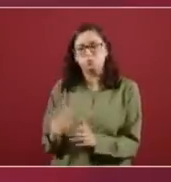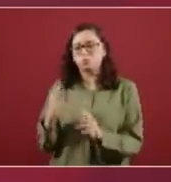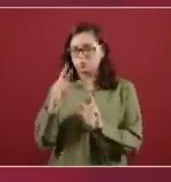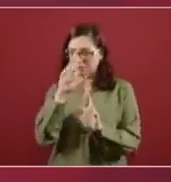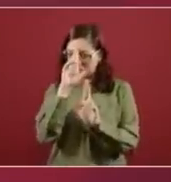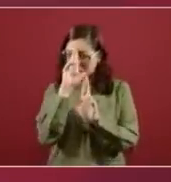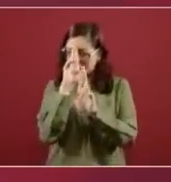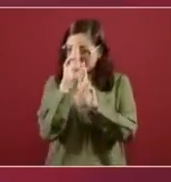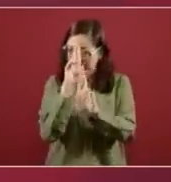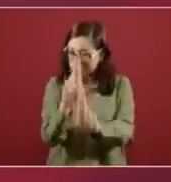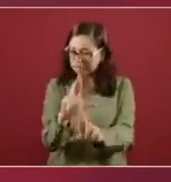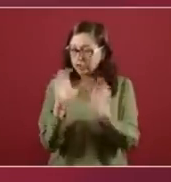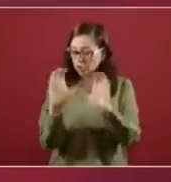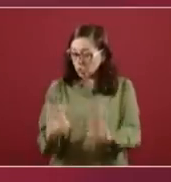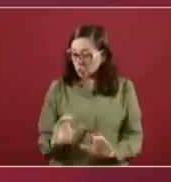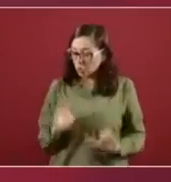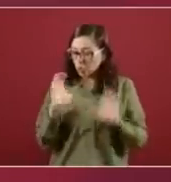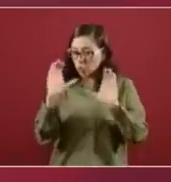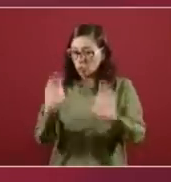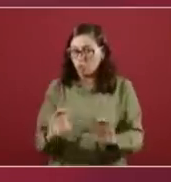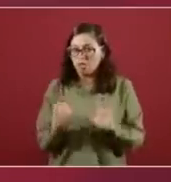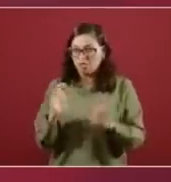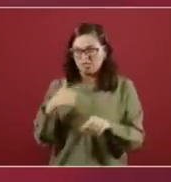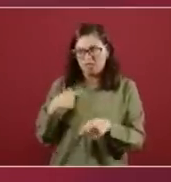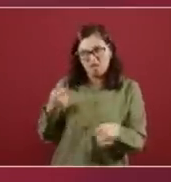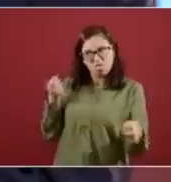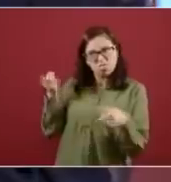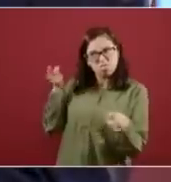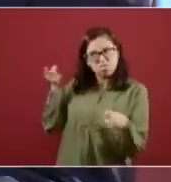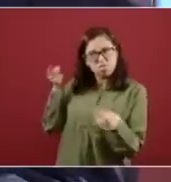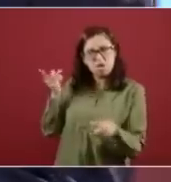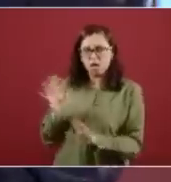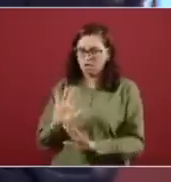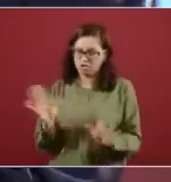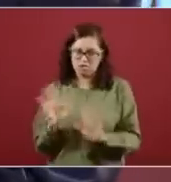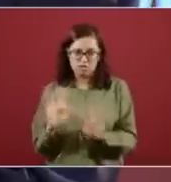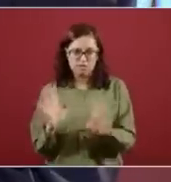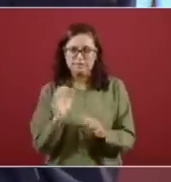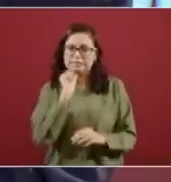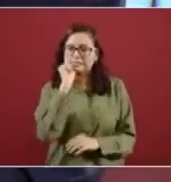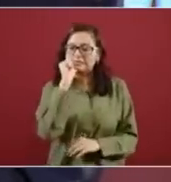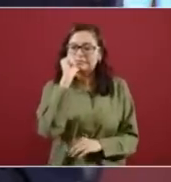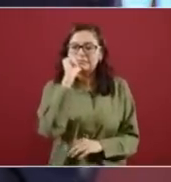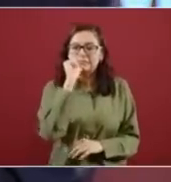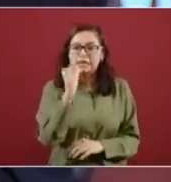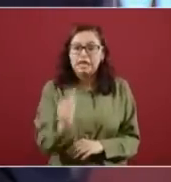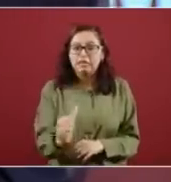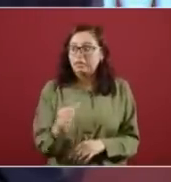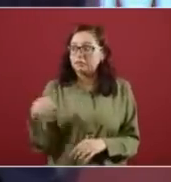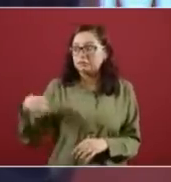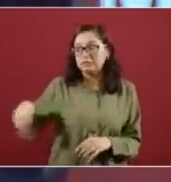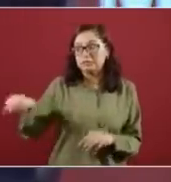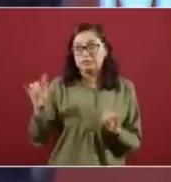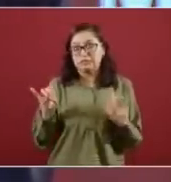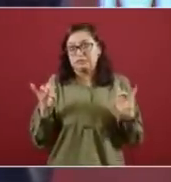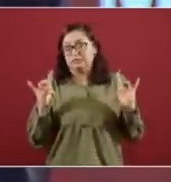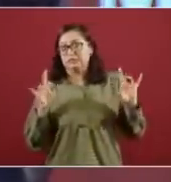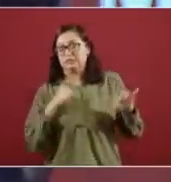mucho cuidado no quiero testear a nadie porque hay mucha sensibilidad